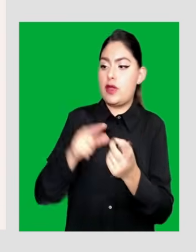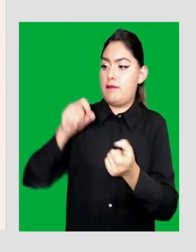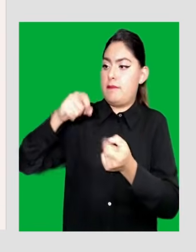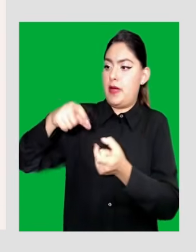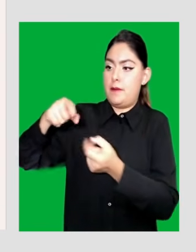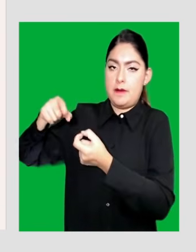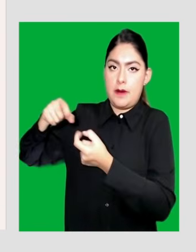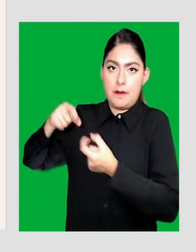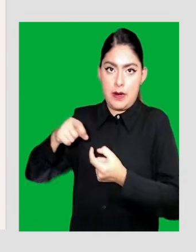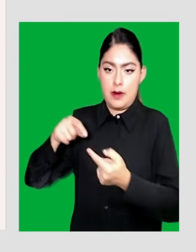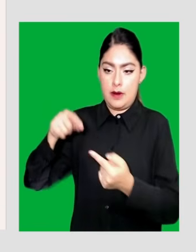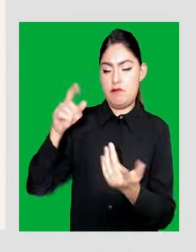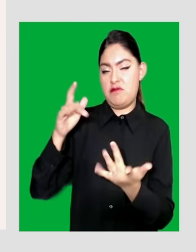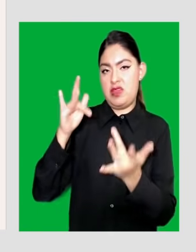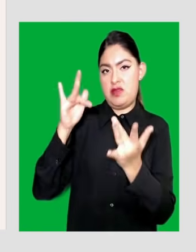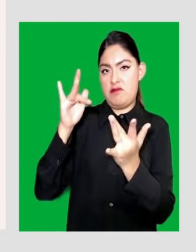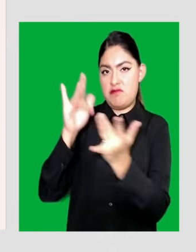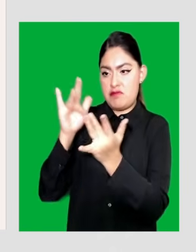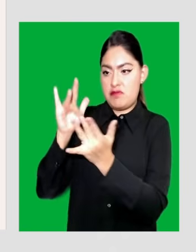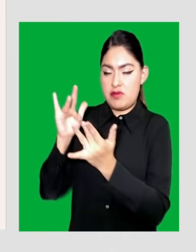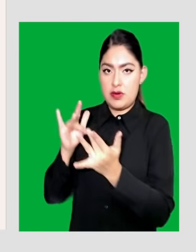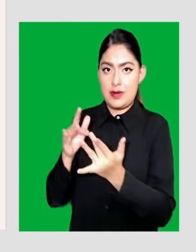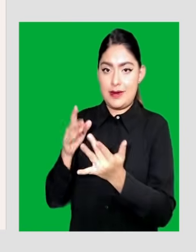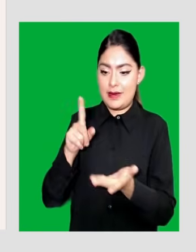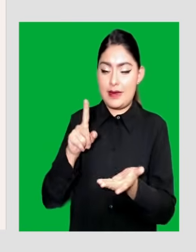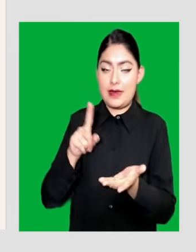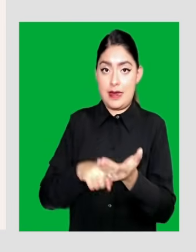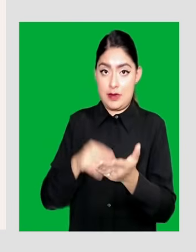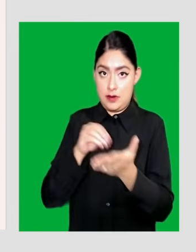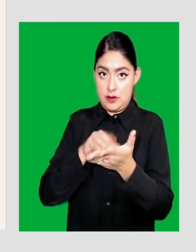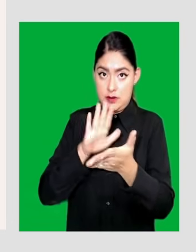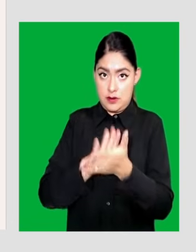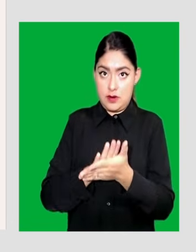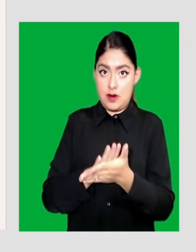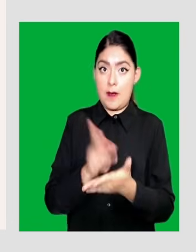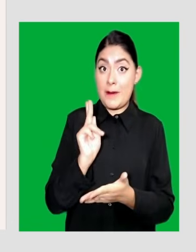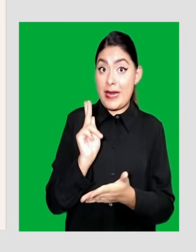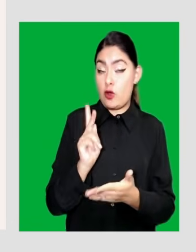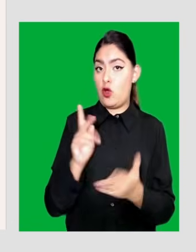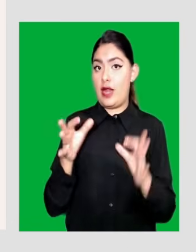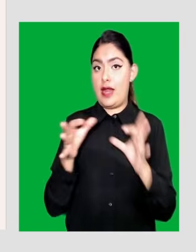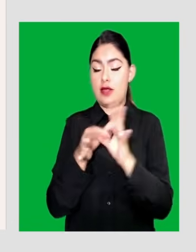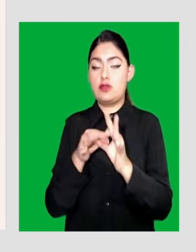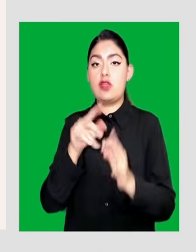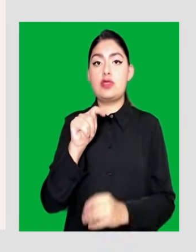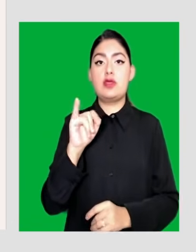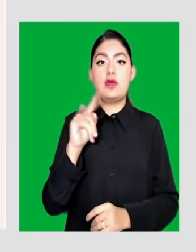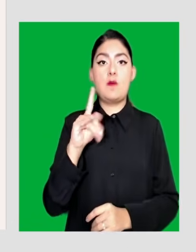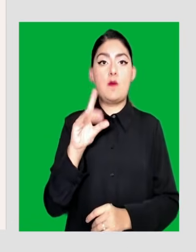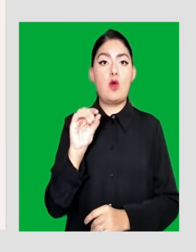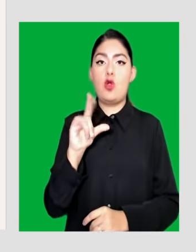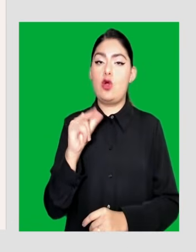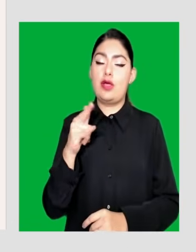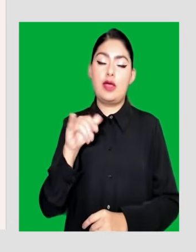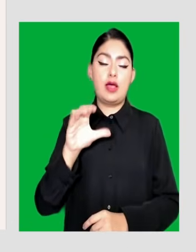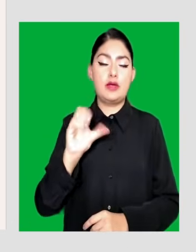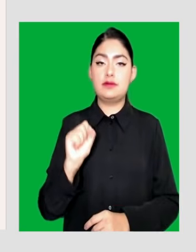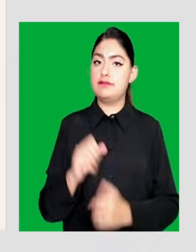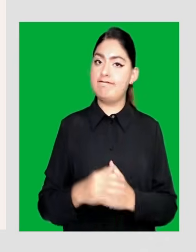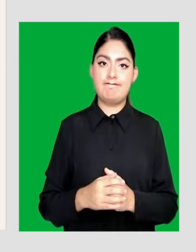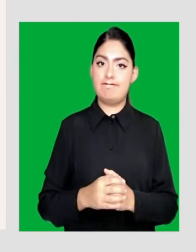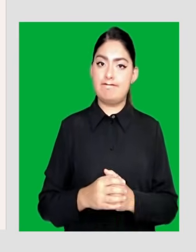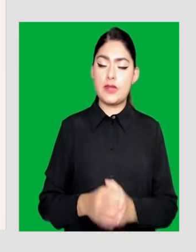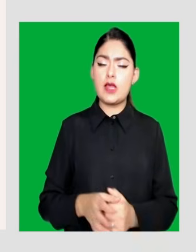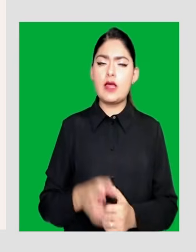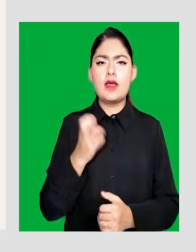El shapefile es el formato de datos vectorial más popular y extendido en el trabajo con un SIG. Se trata de un